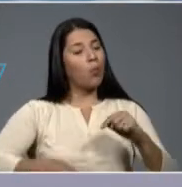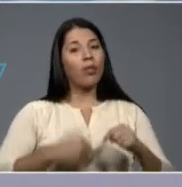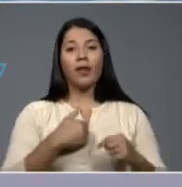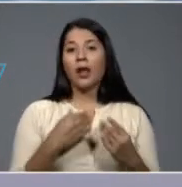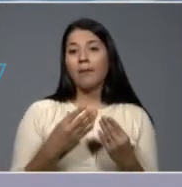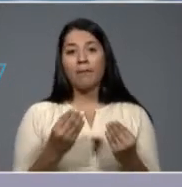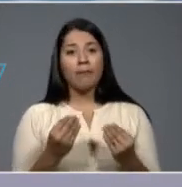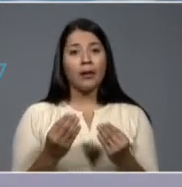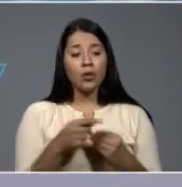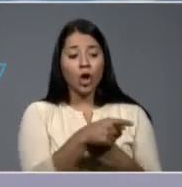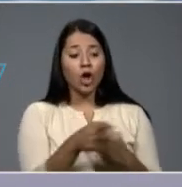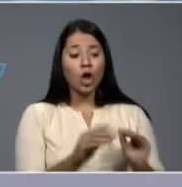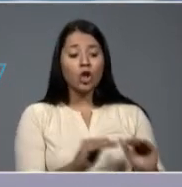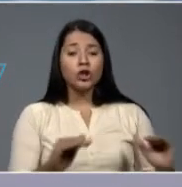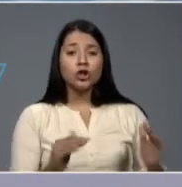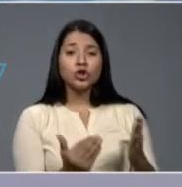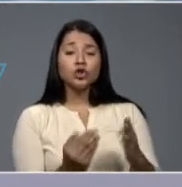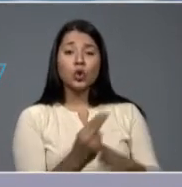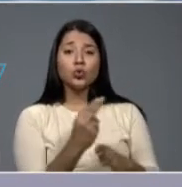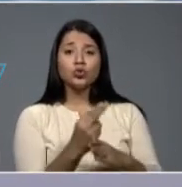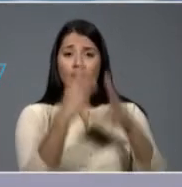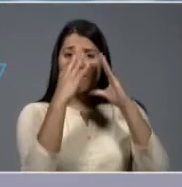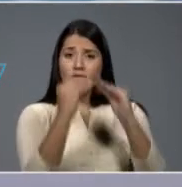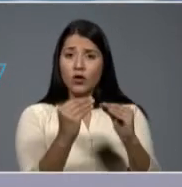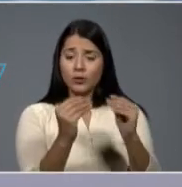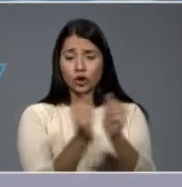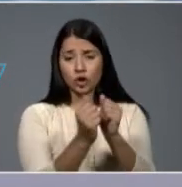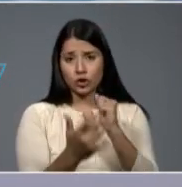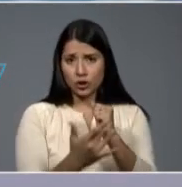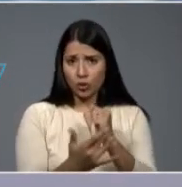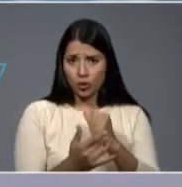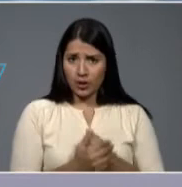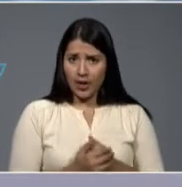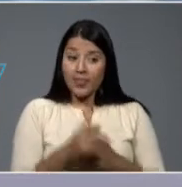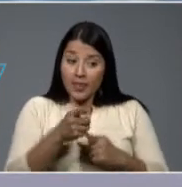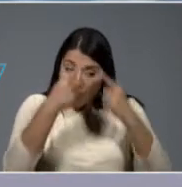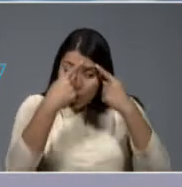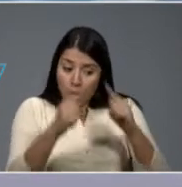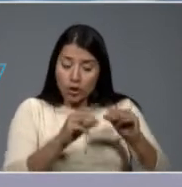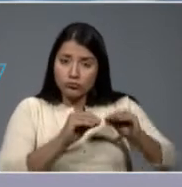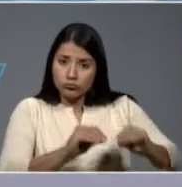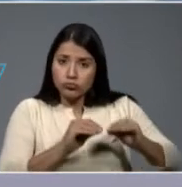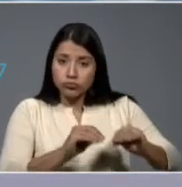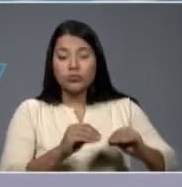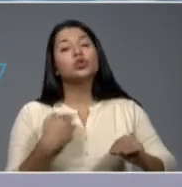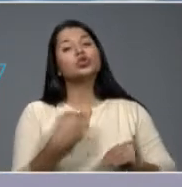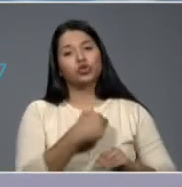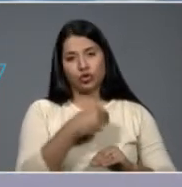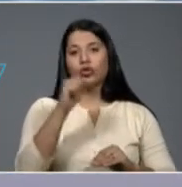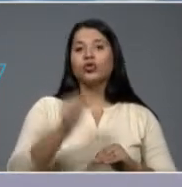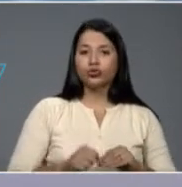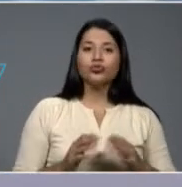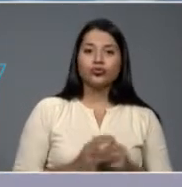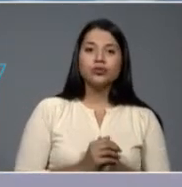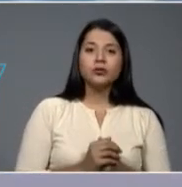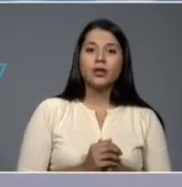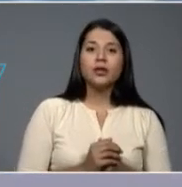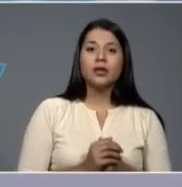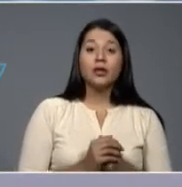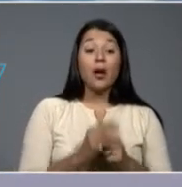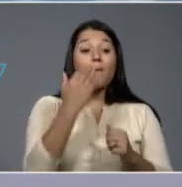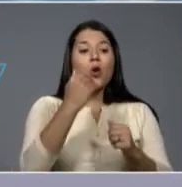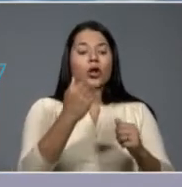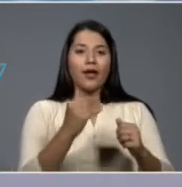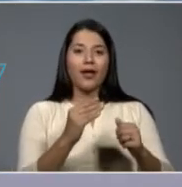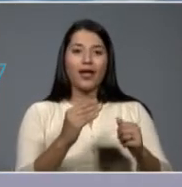niño pueda acceder a la información. Es verdad que tendríamos que conseguir educarla. Somos inmigrantes porque nuestros niños se han ido a vivir a un nuevo continente